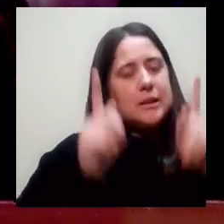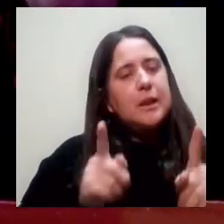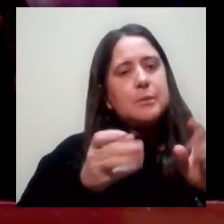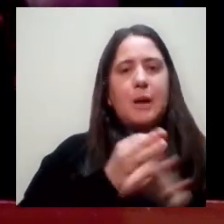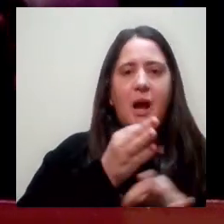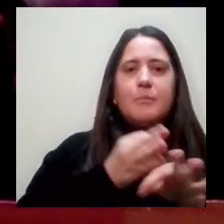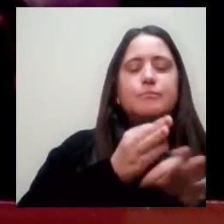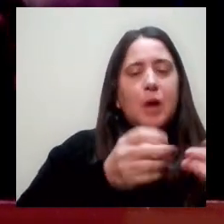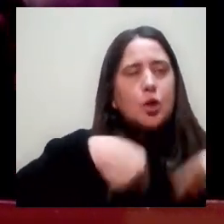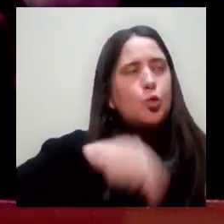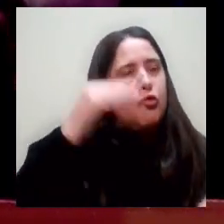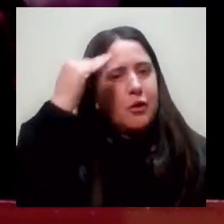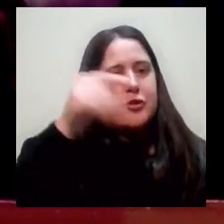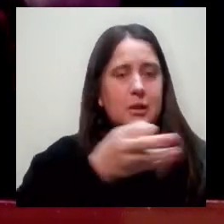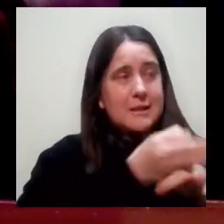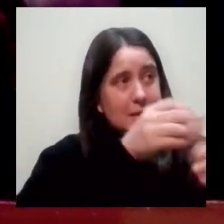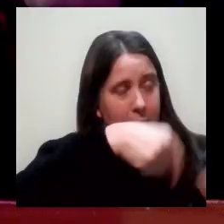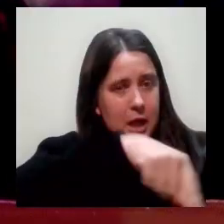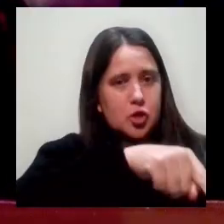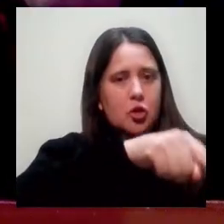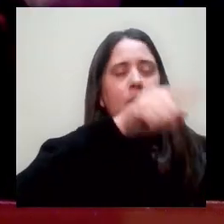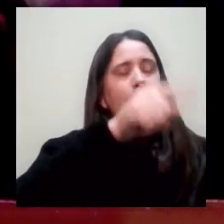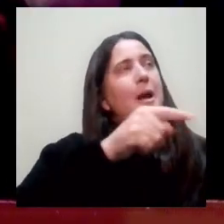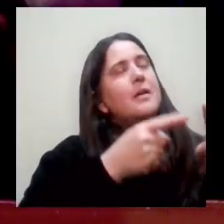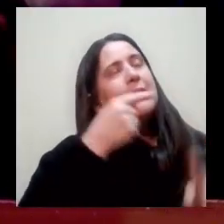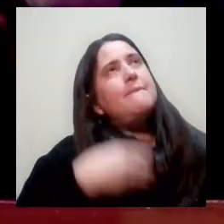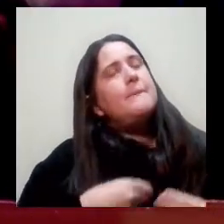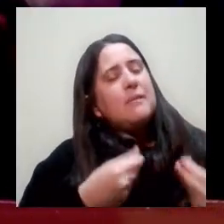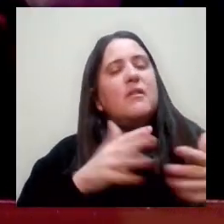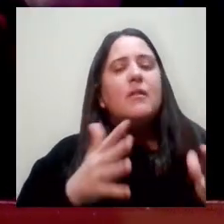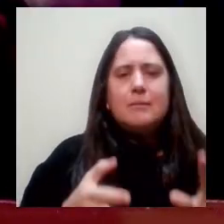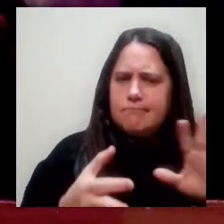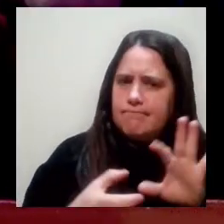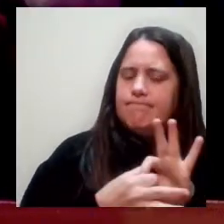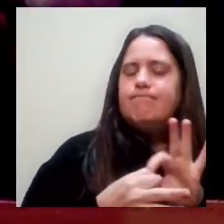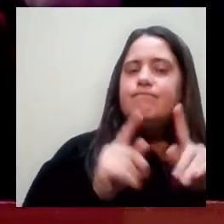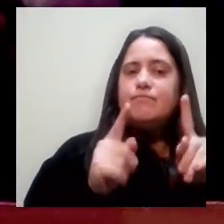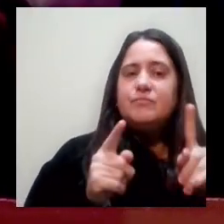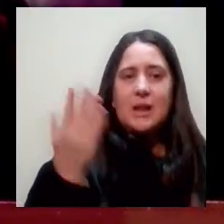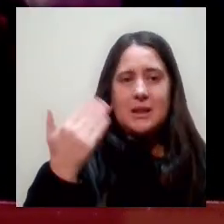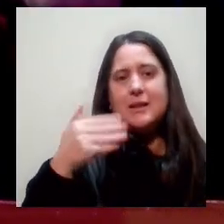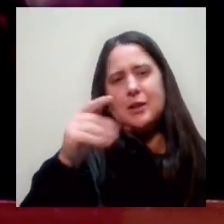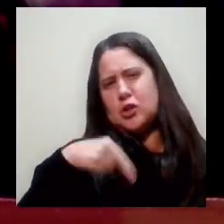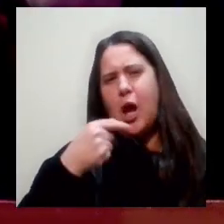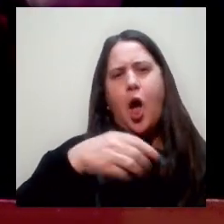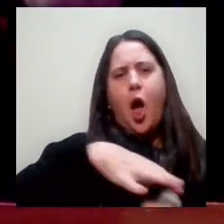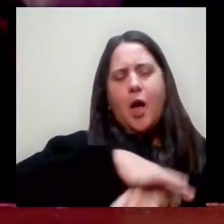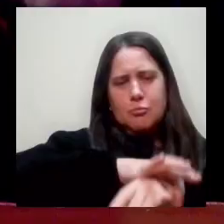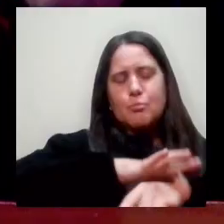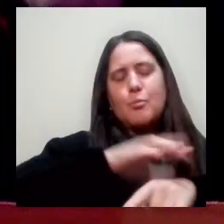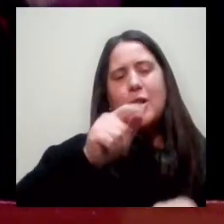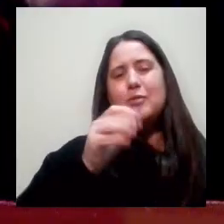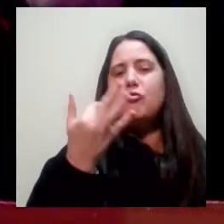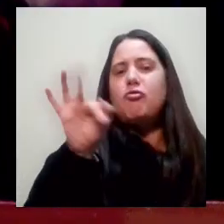docente, como construcción de sentido. Y por allí, Michelle Petit, una antropóloga francesa,